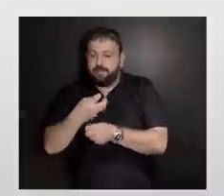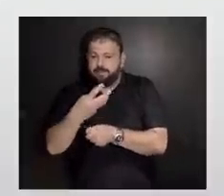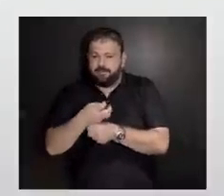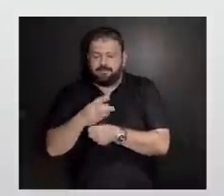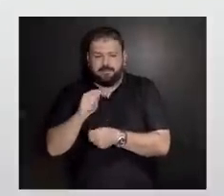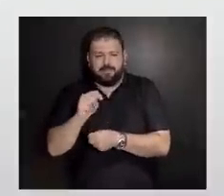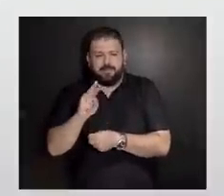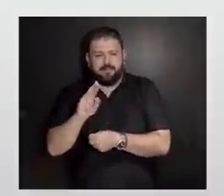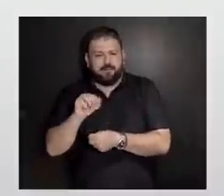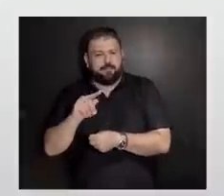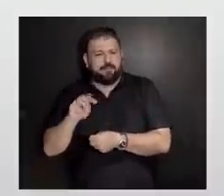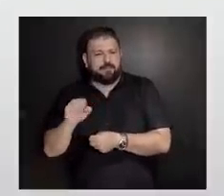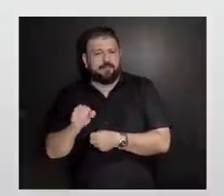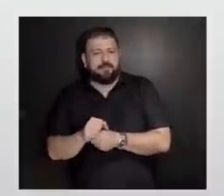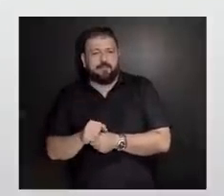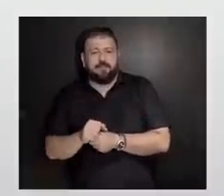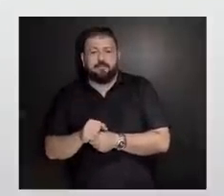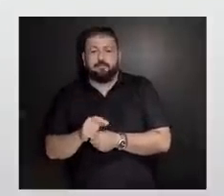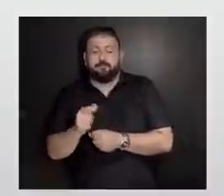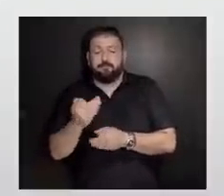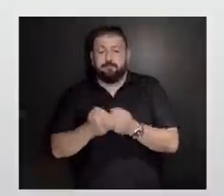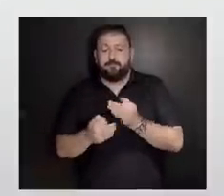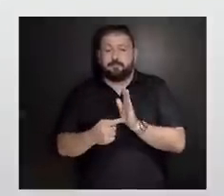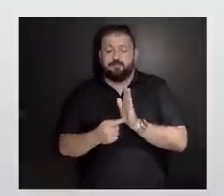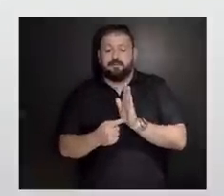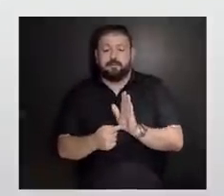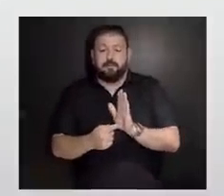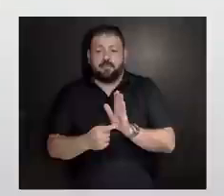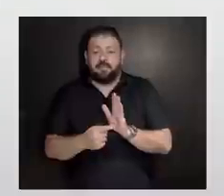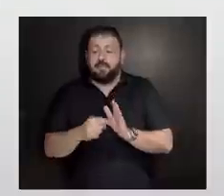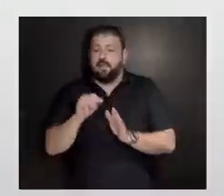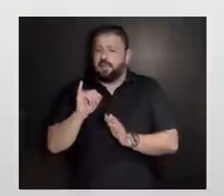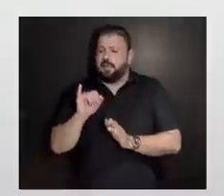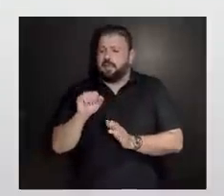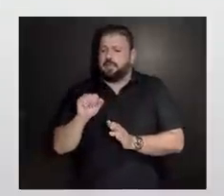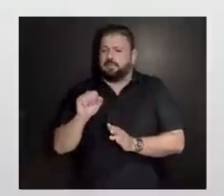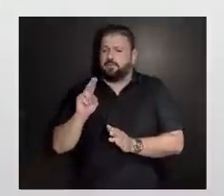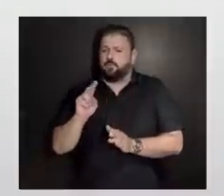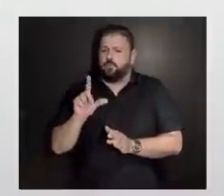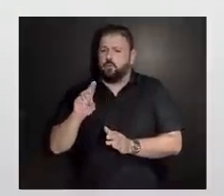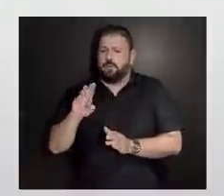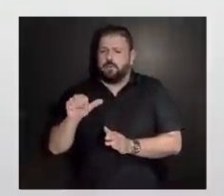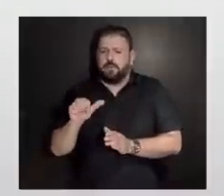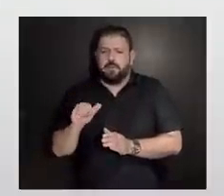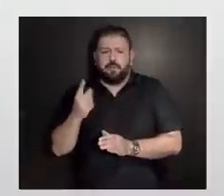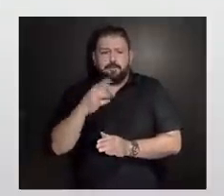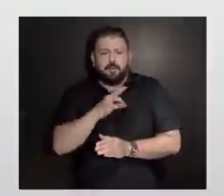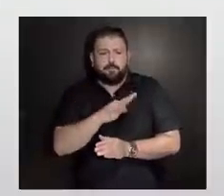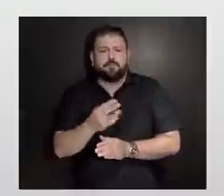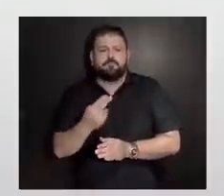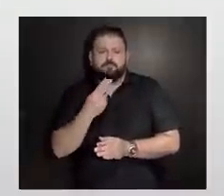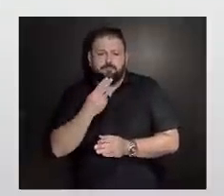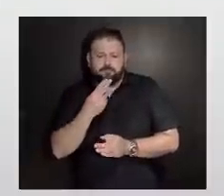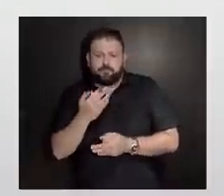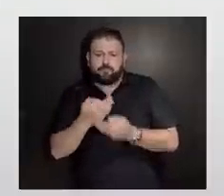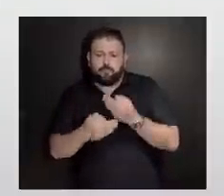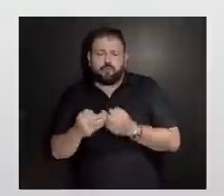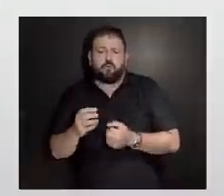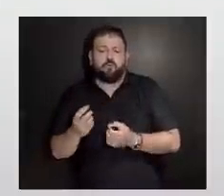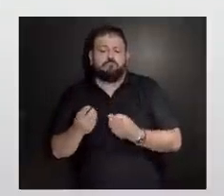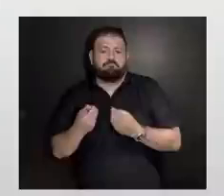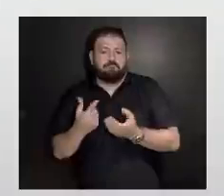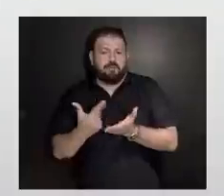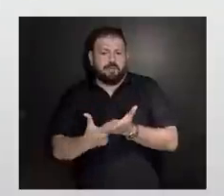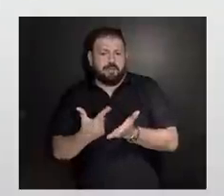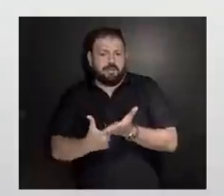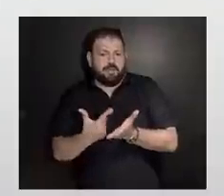presenta alguna resistencia a la acción de la insulina para que se utilice la reserva de grasa como fuente de energía y que